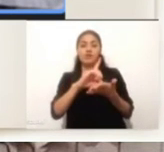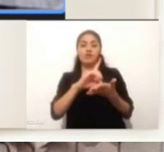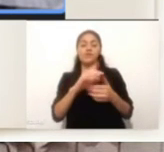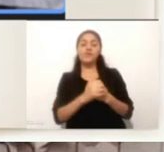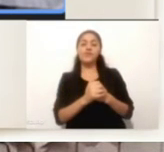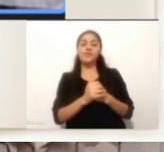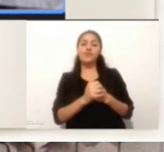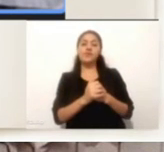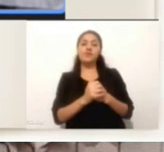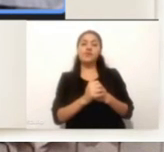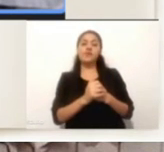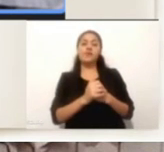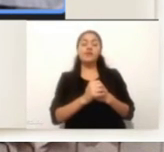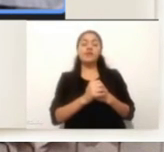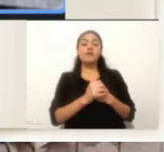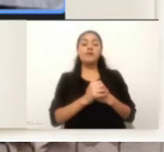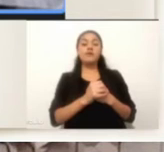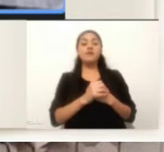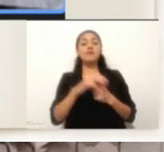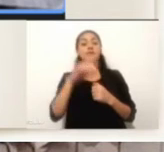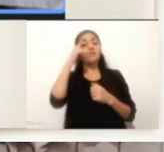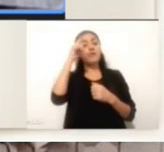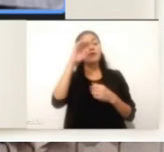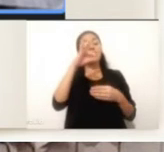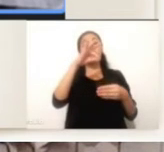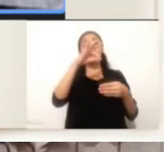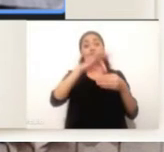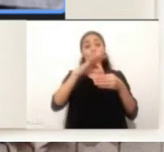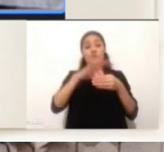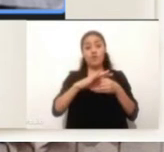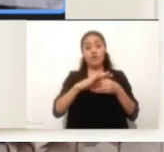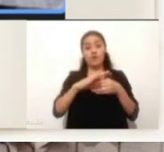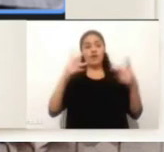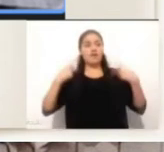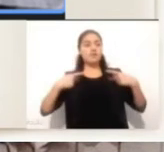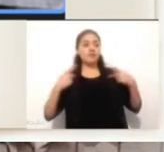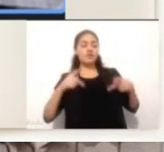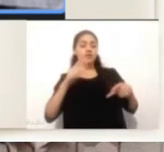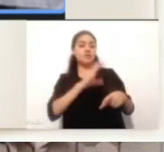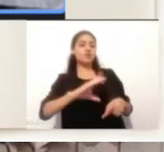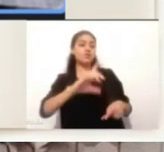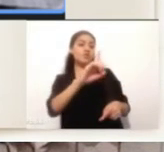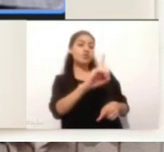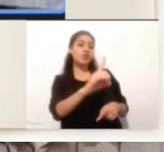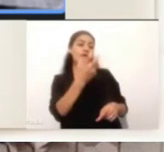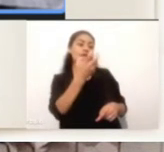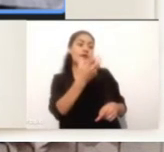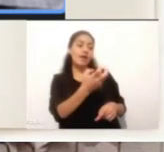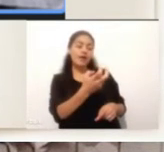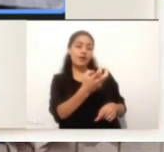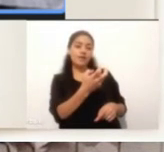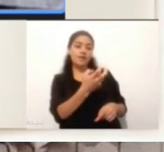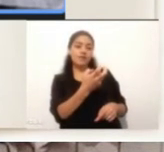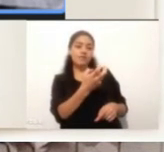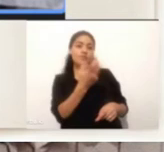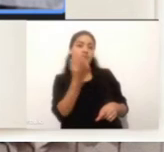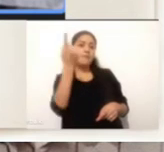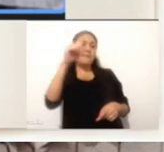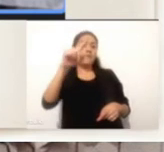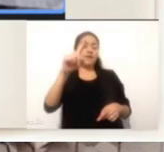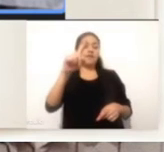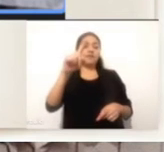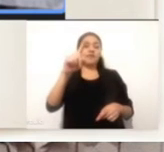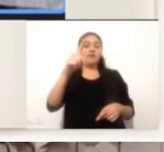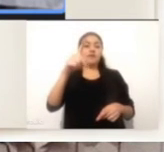democracia, es la ciudadanía la que mandata. Las y los ciudadanos son quienes eligen a las